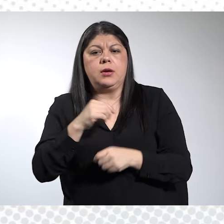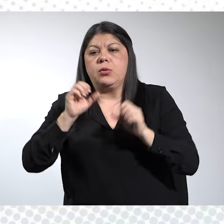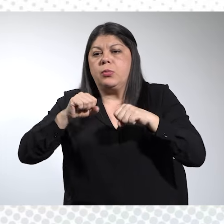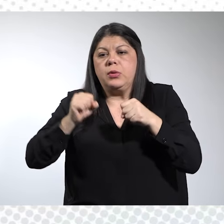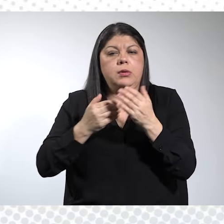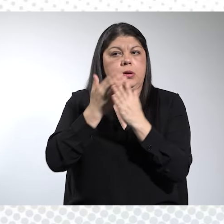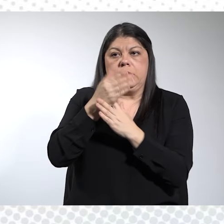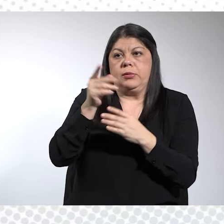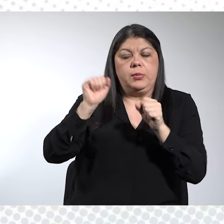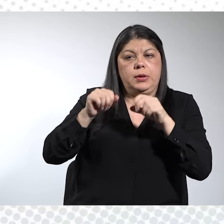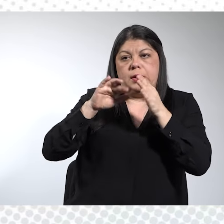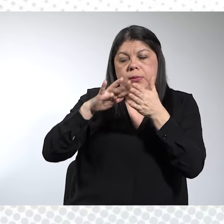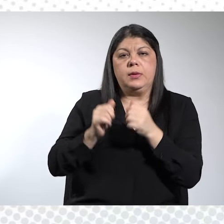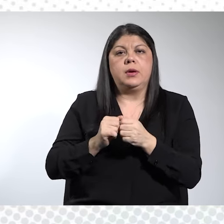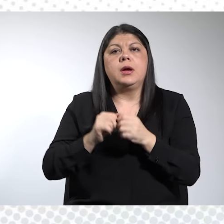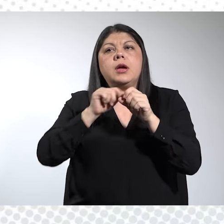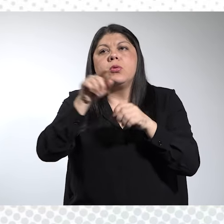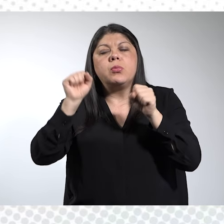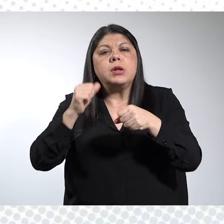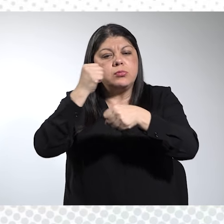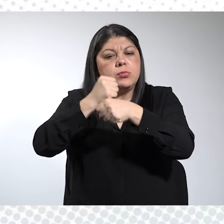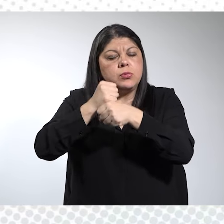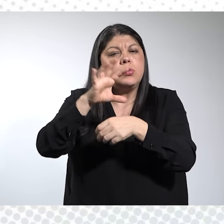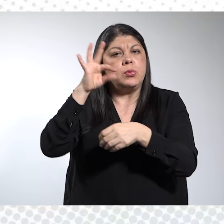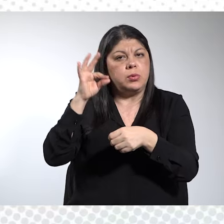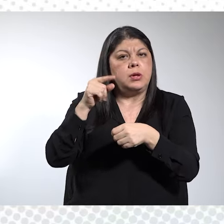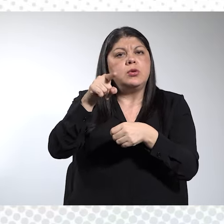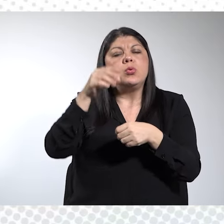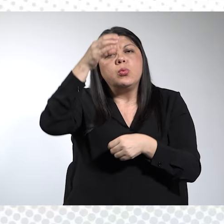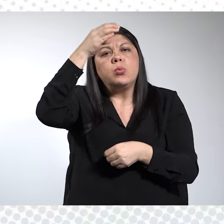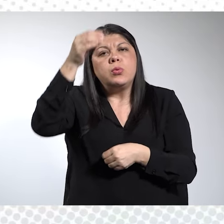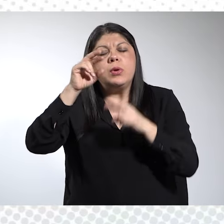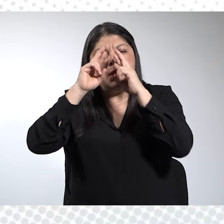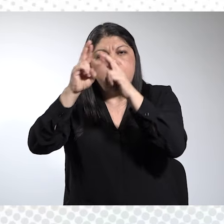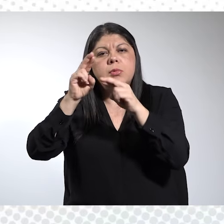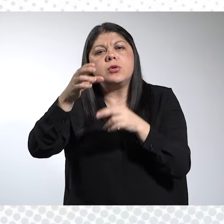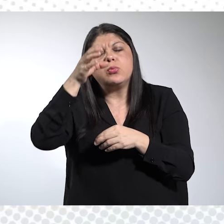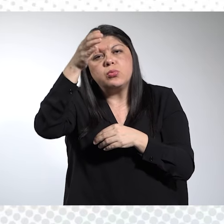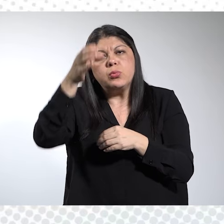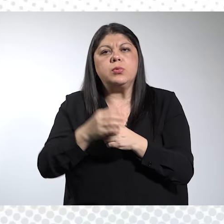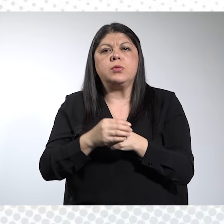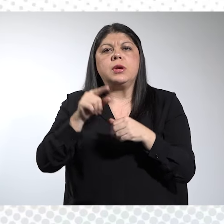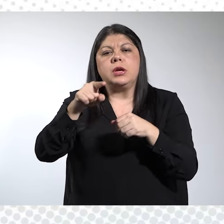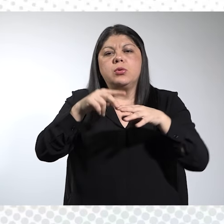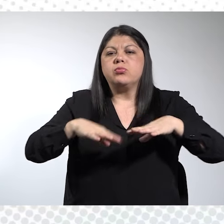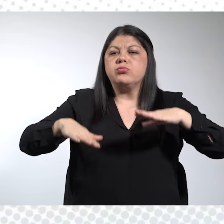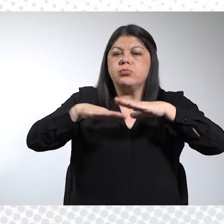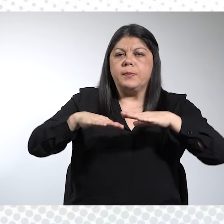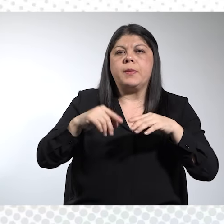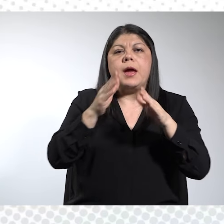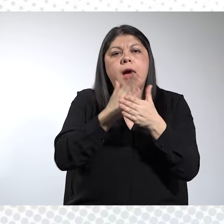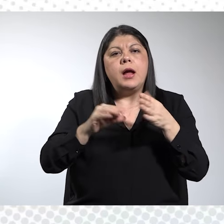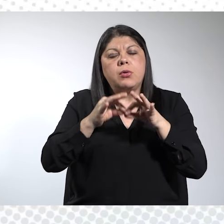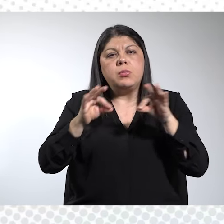no es posible que el acceso no lo tengan, y donde puedan emplearse ellos desde su cultura, respetando su cultura y sus bases.